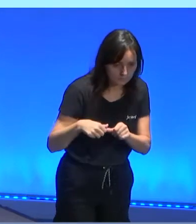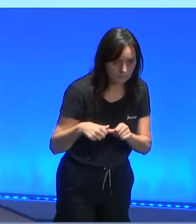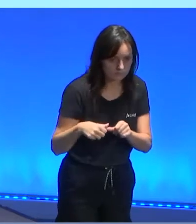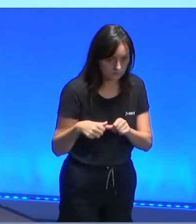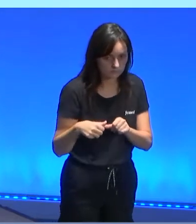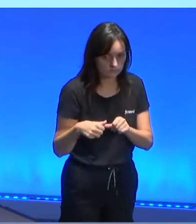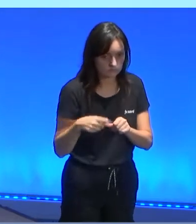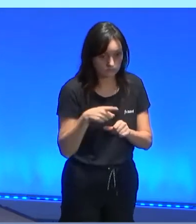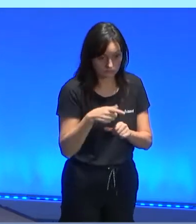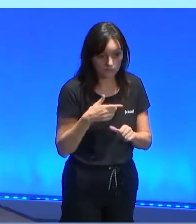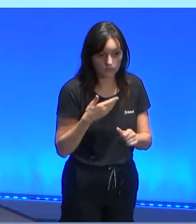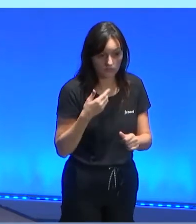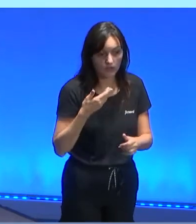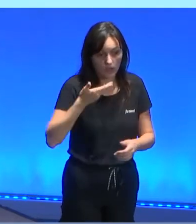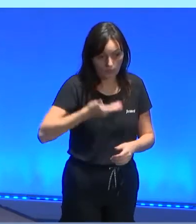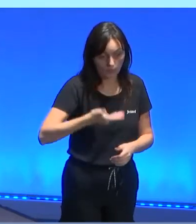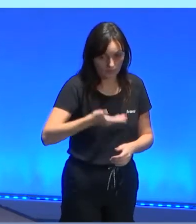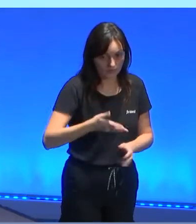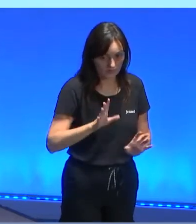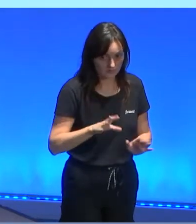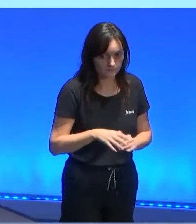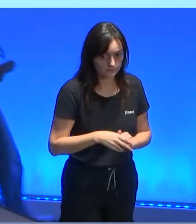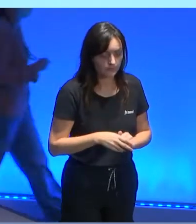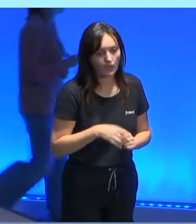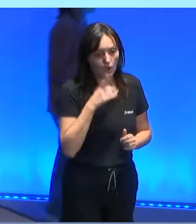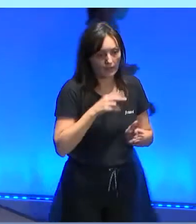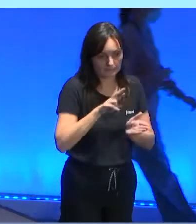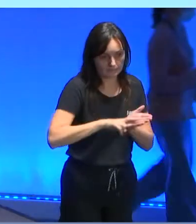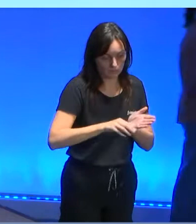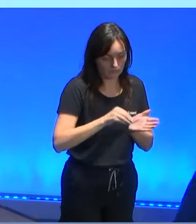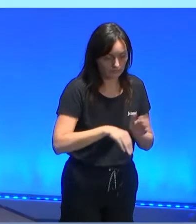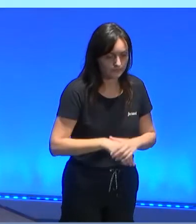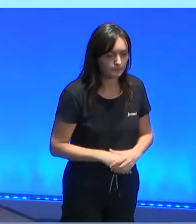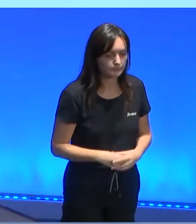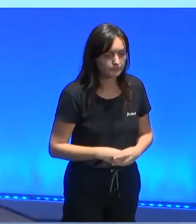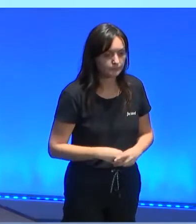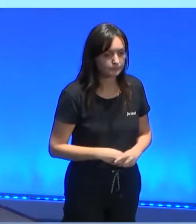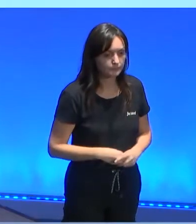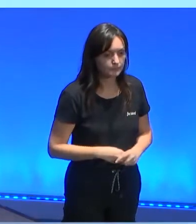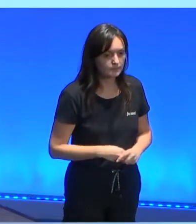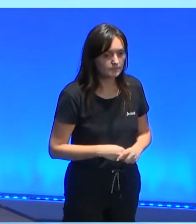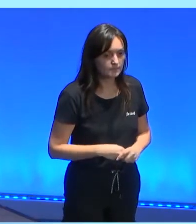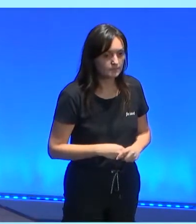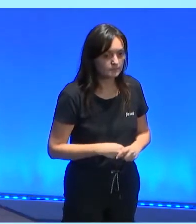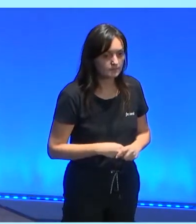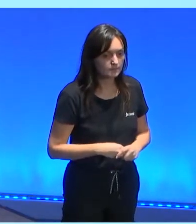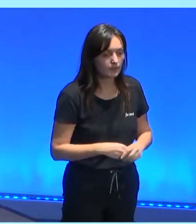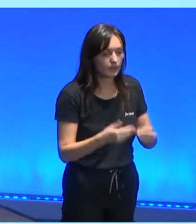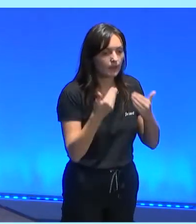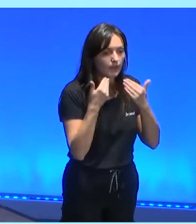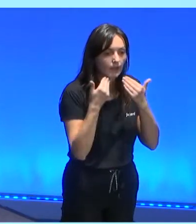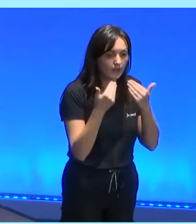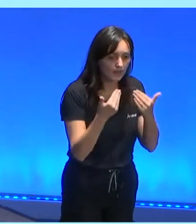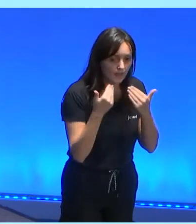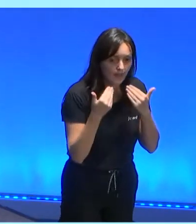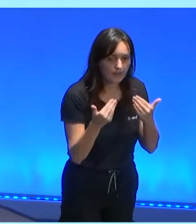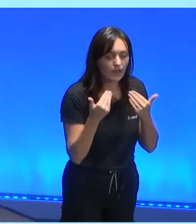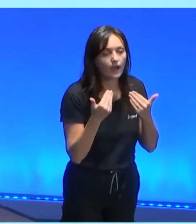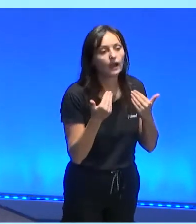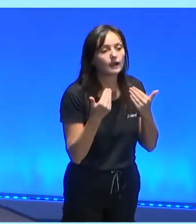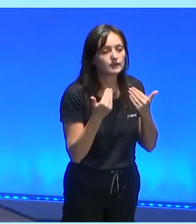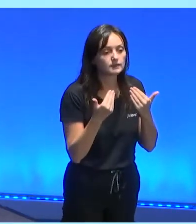nos lo ha dicho ahora que no nos oye nadie. Bueno, por supuesto, las gracias hasta a